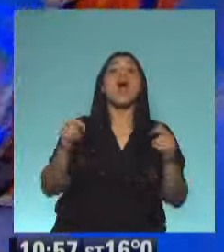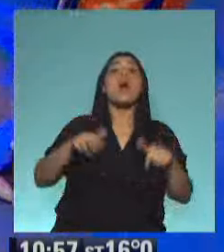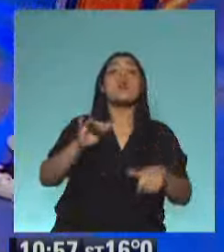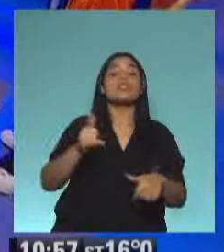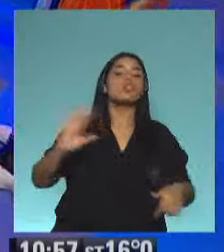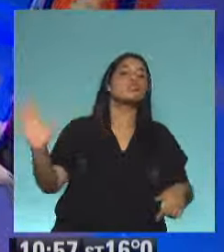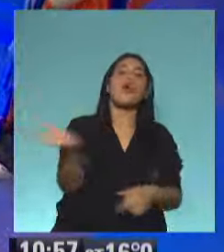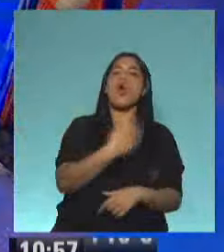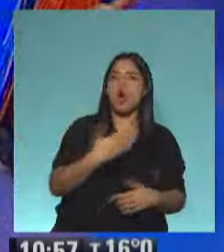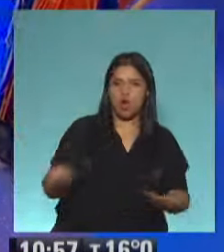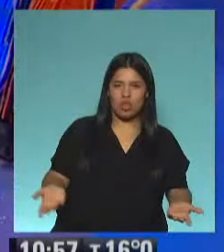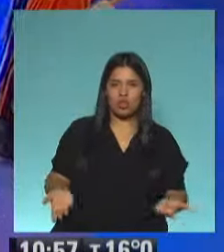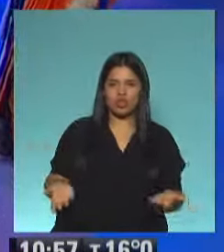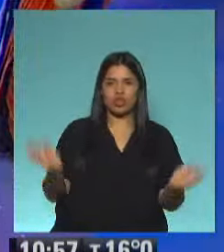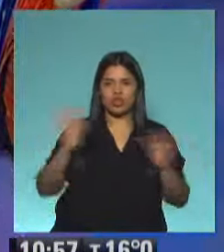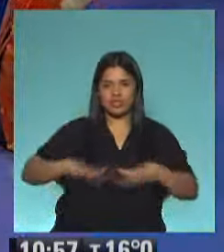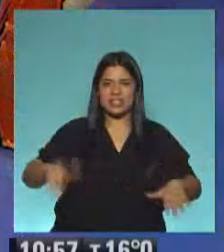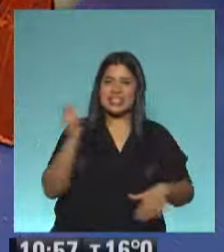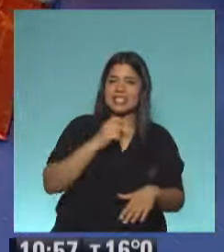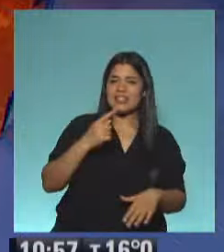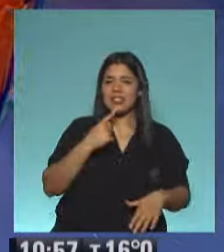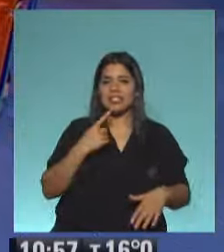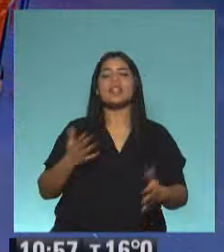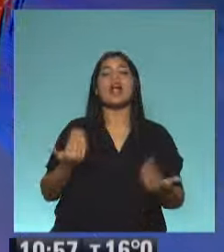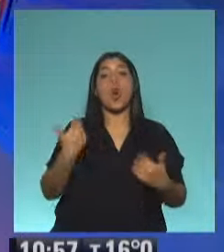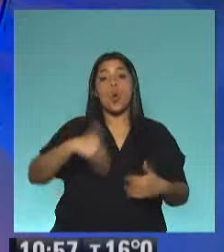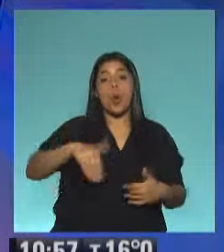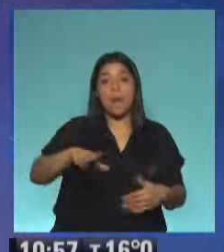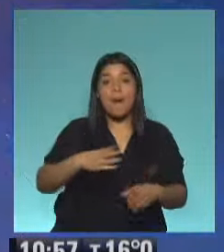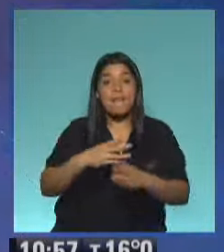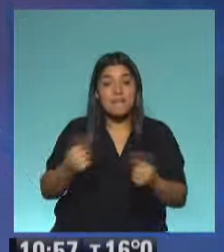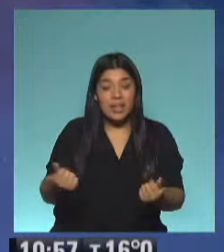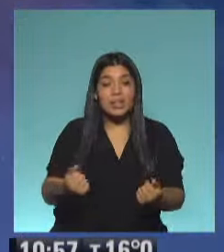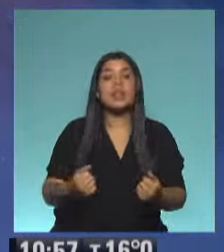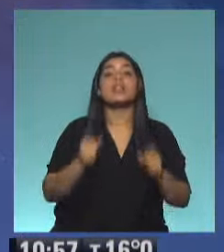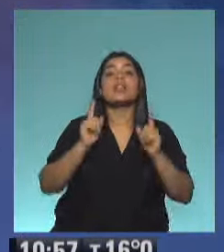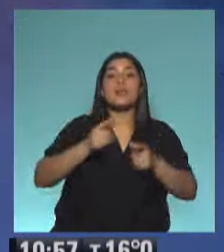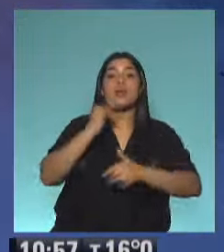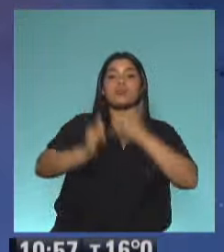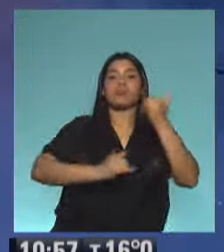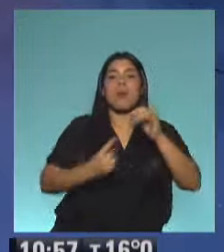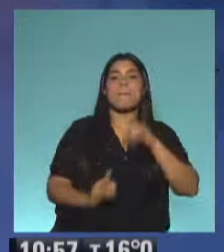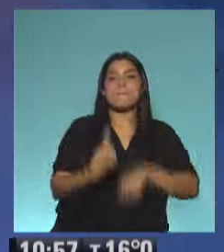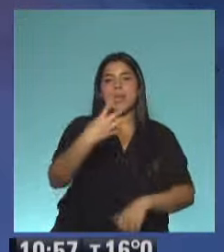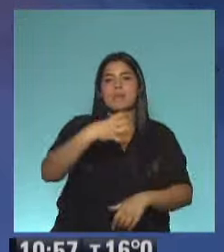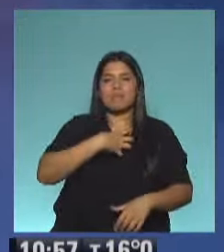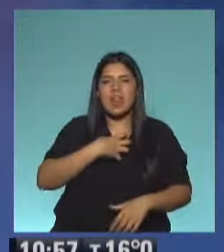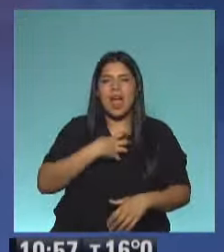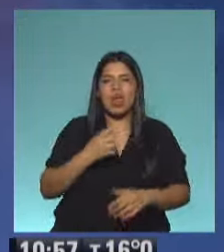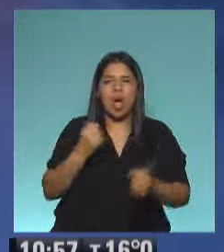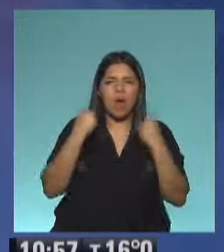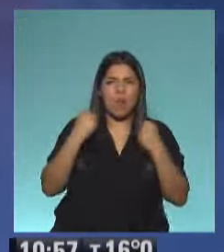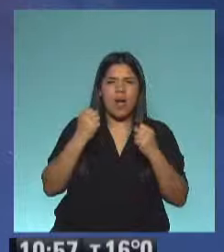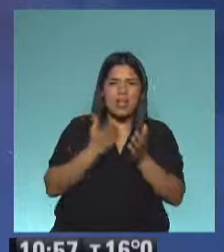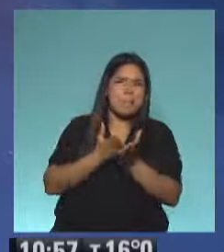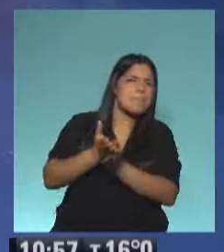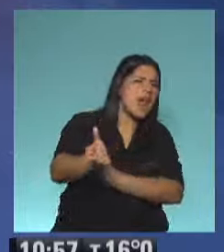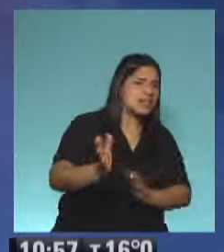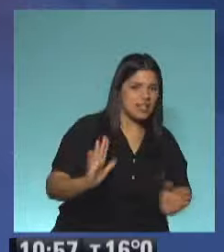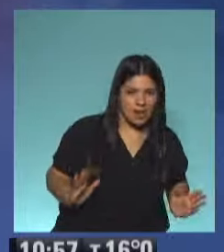todos juntos, todos los chicos y las chicas, y terminamos gritando y que aguante para siempre mi primer grado. Ahí está, ¿eh? Ahí dos está. Veces, como dos veces, mínimo. Como mínimo.